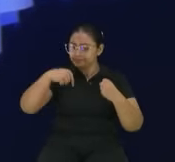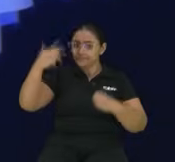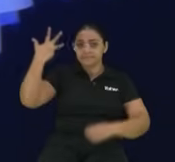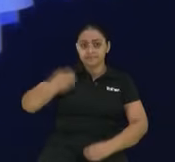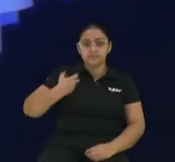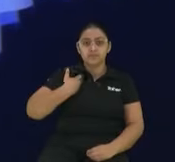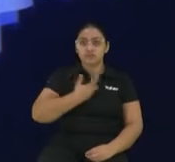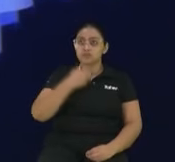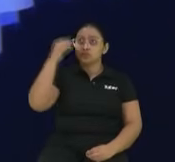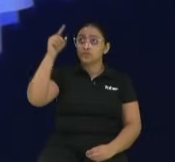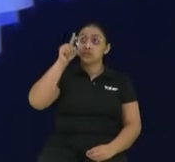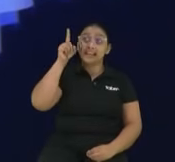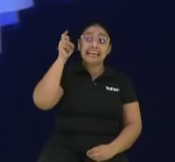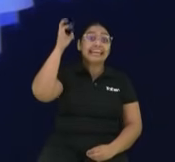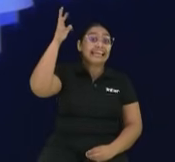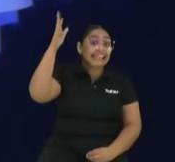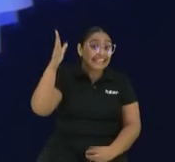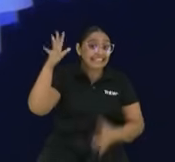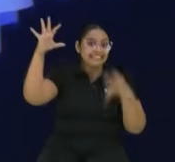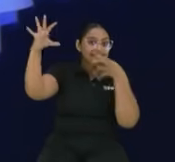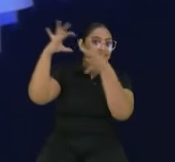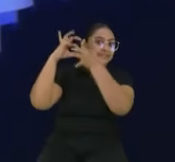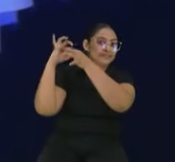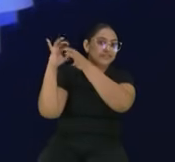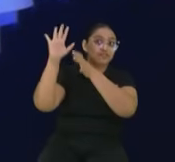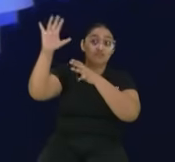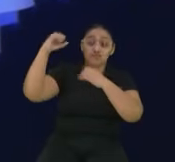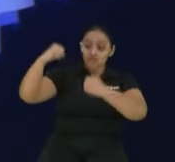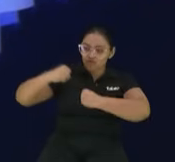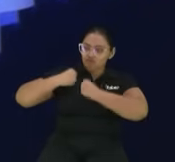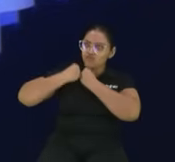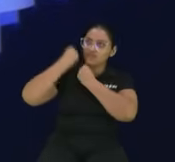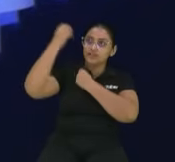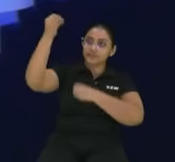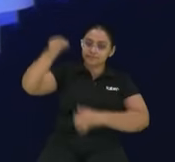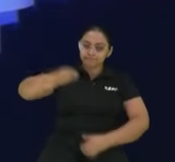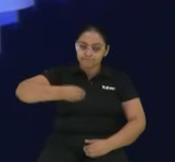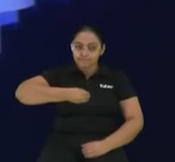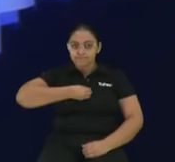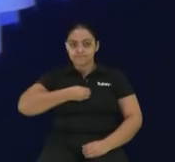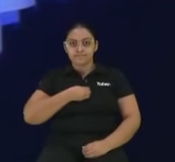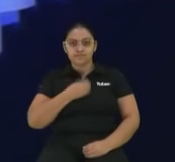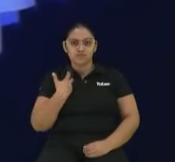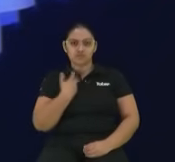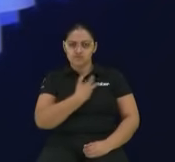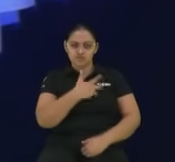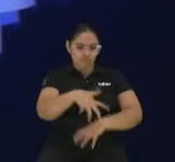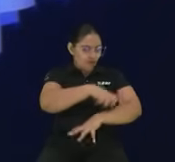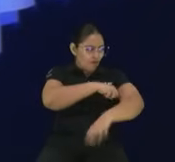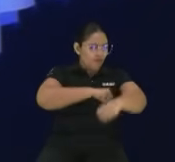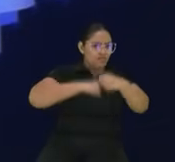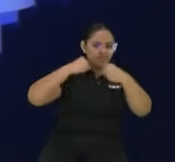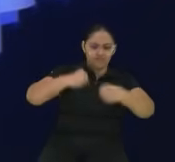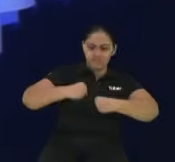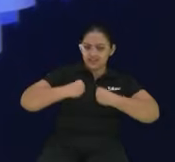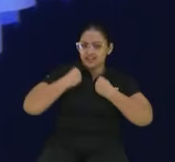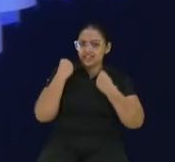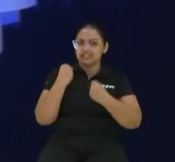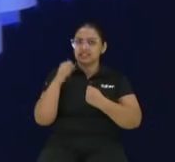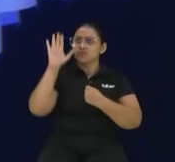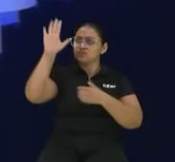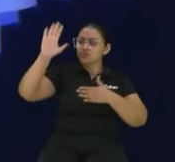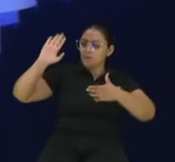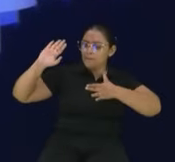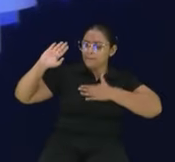fortalecemos en el señor y en el poder de su fuerza y nos ponemos valientes confiando en cada una de